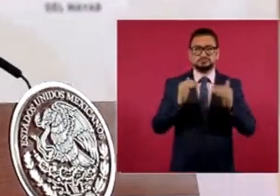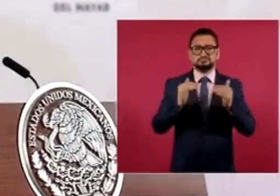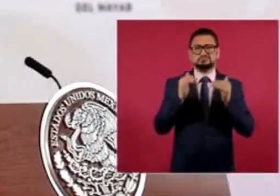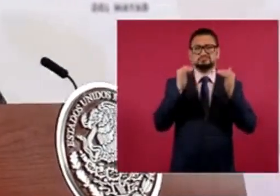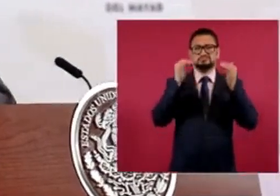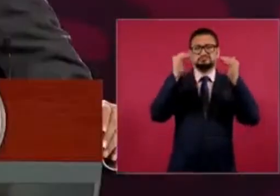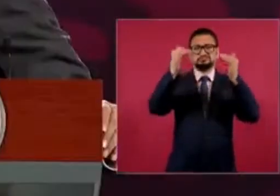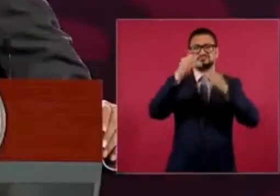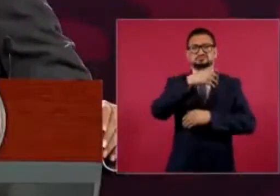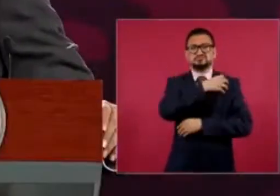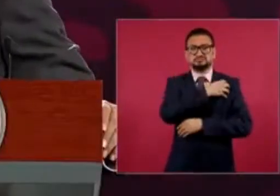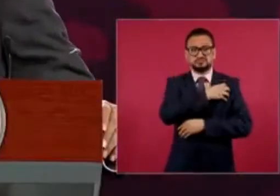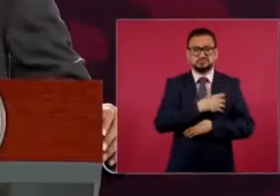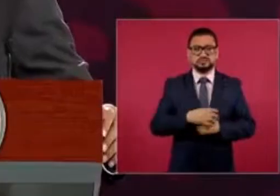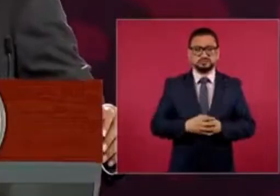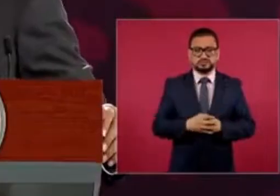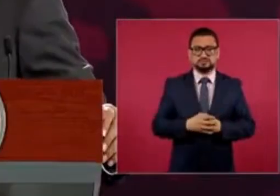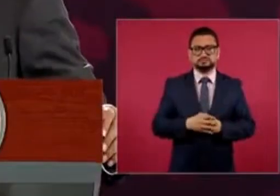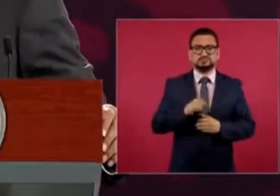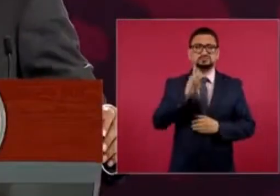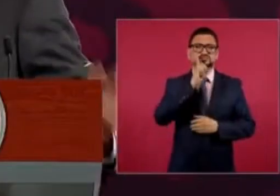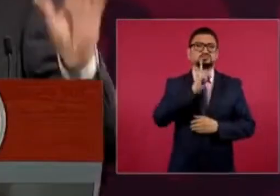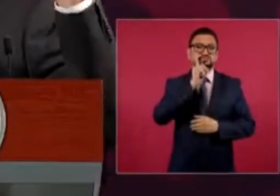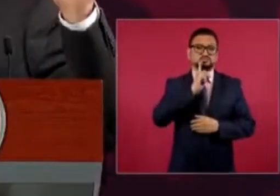comandante suprema